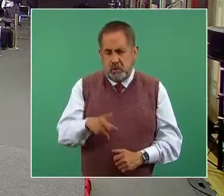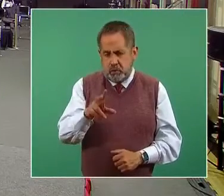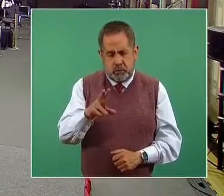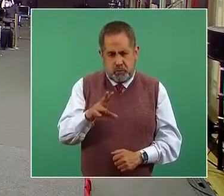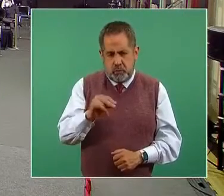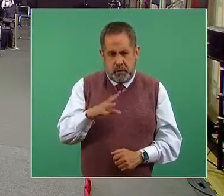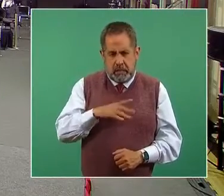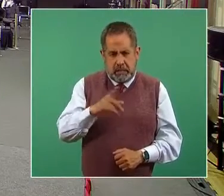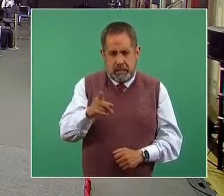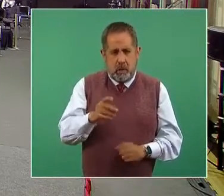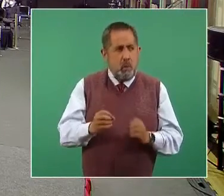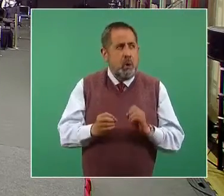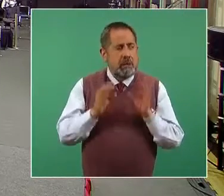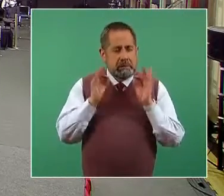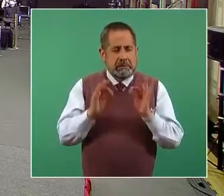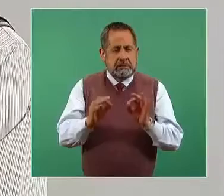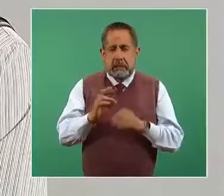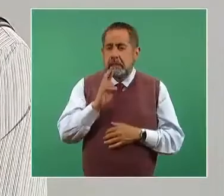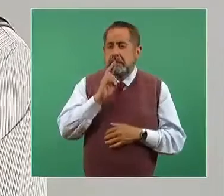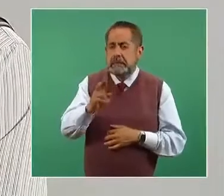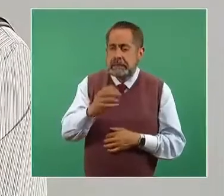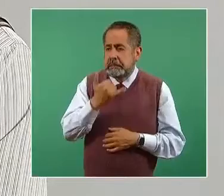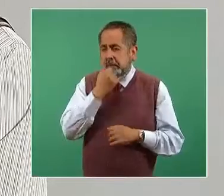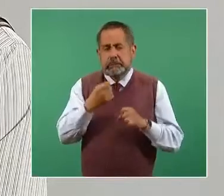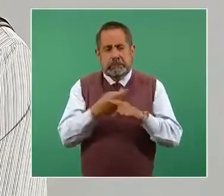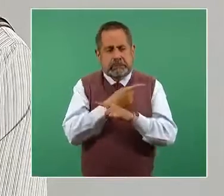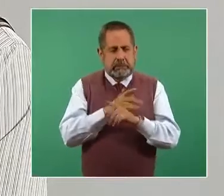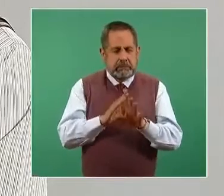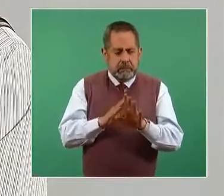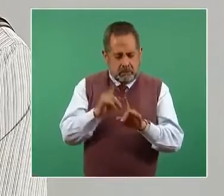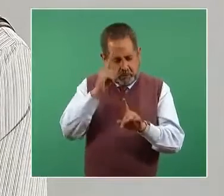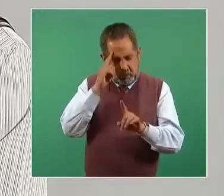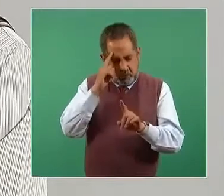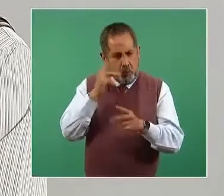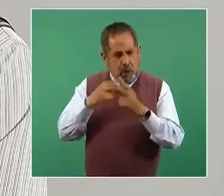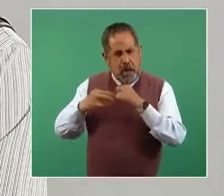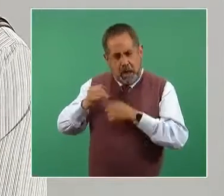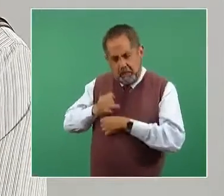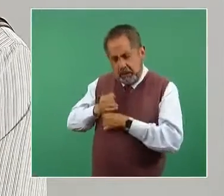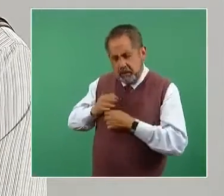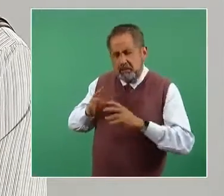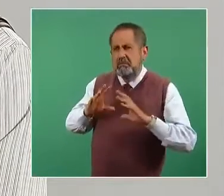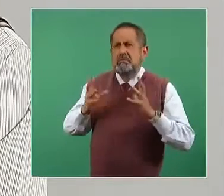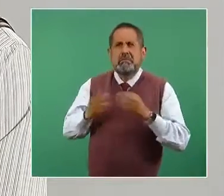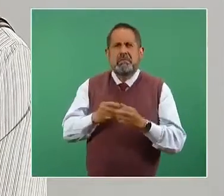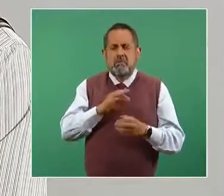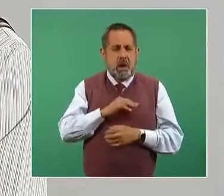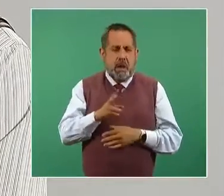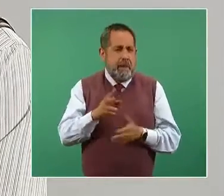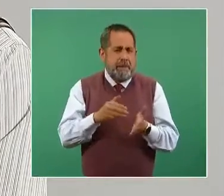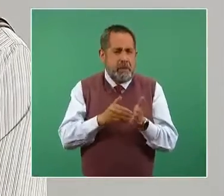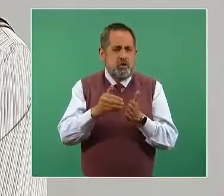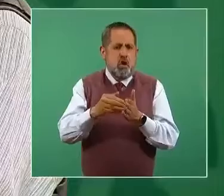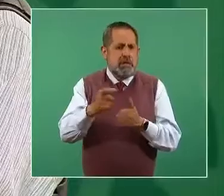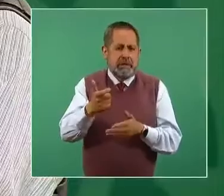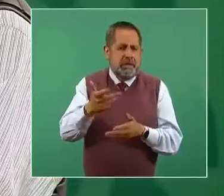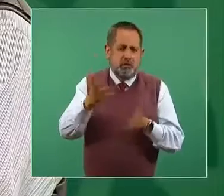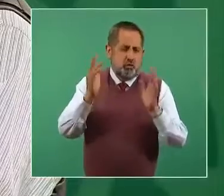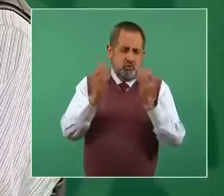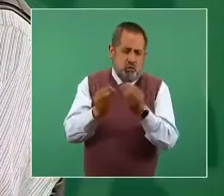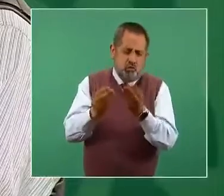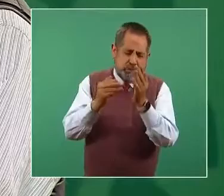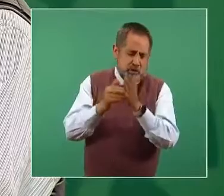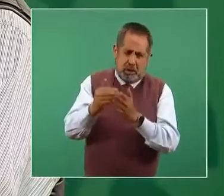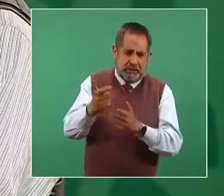tengo el dato actualizado, no quisiera dar un dato desactualizado, pero son varios millones de pesos.